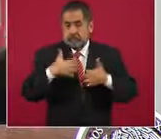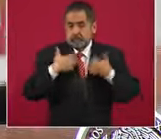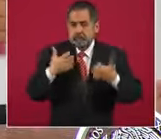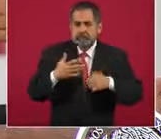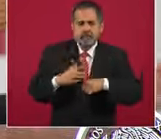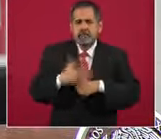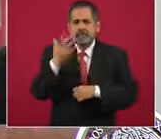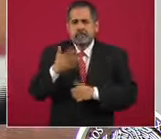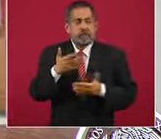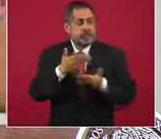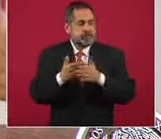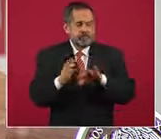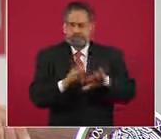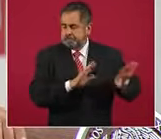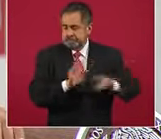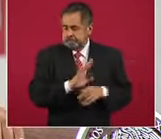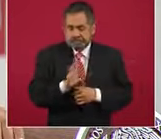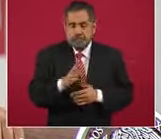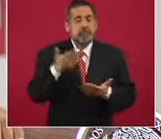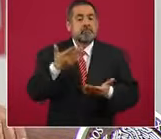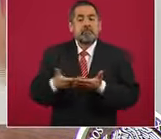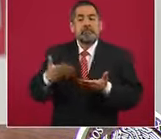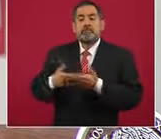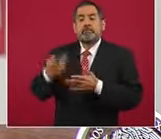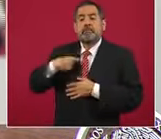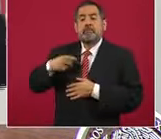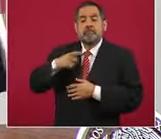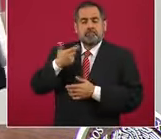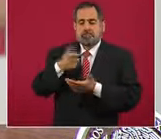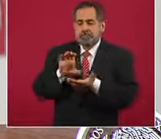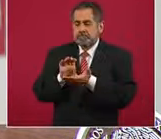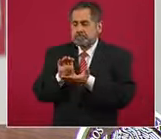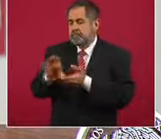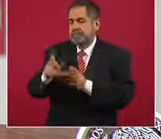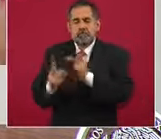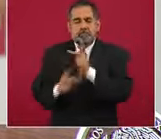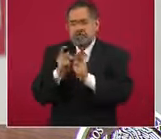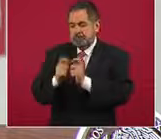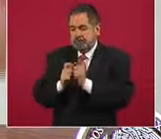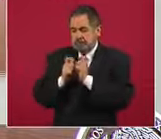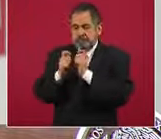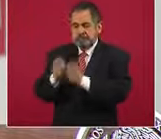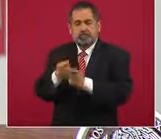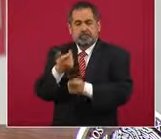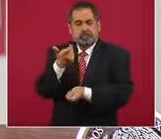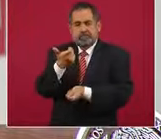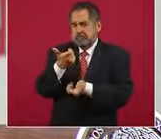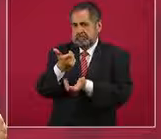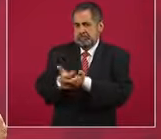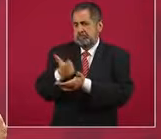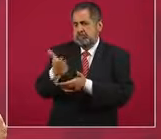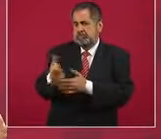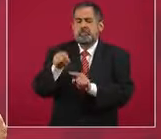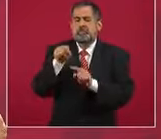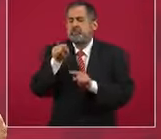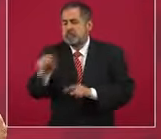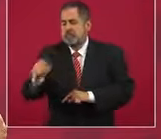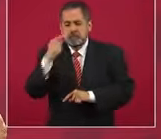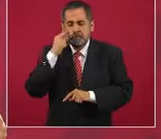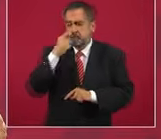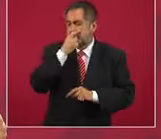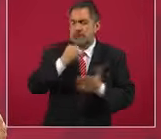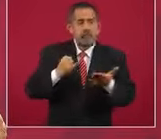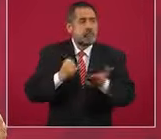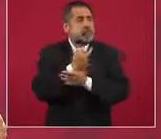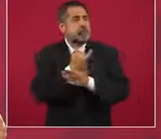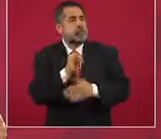porque ya ahora el trabajador va a poder recibir su crédito y el trabajador va a poder decidir libremente si compra